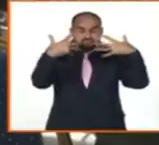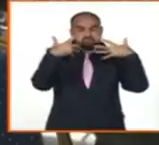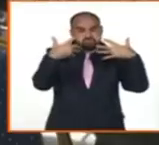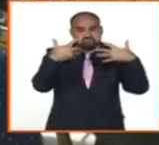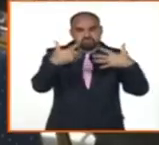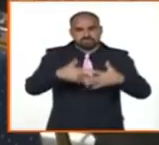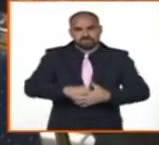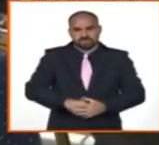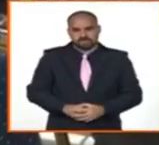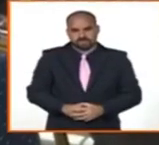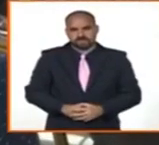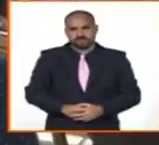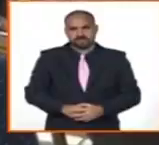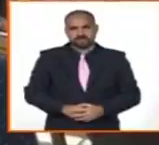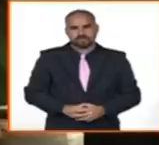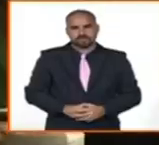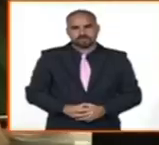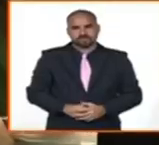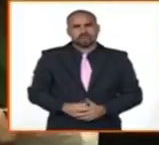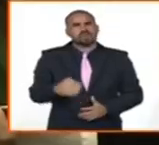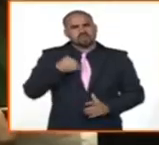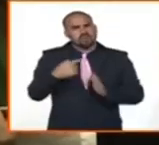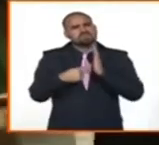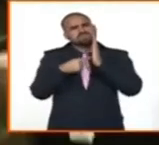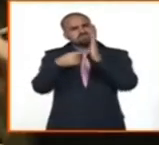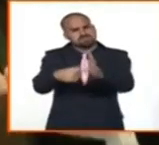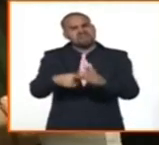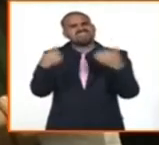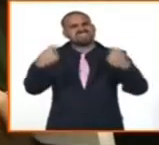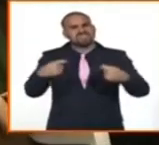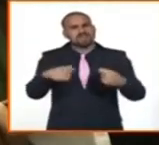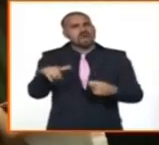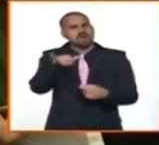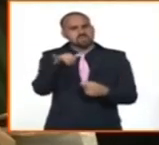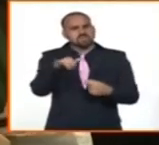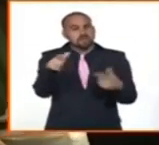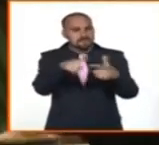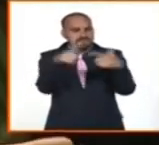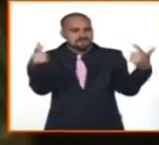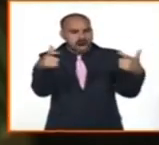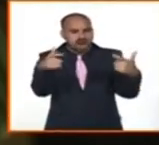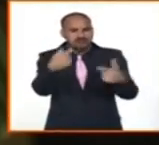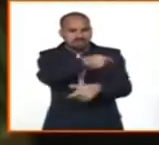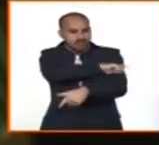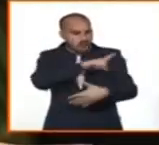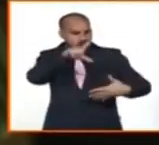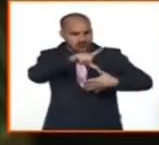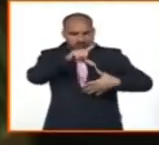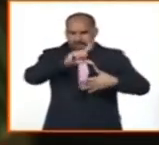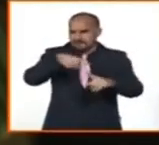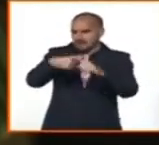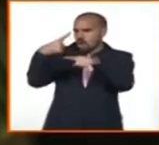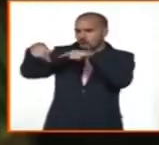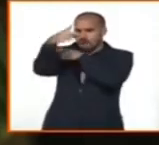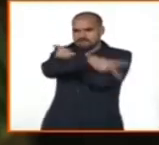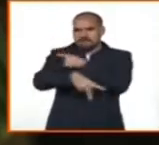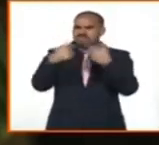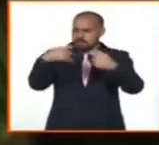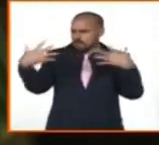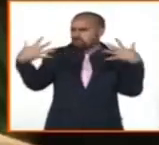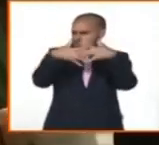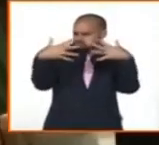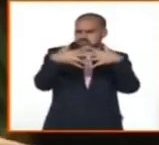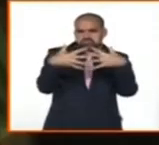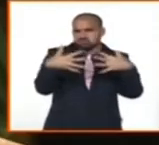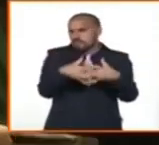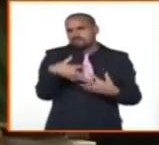pueblos. Exhorto que haya más interacción con nuestros pueblos, que se acerquen más a nuestro pueblo,